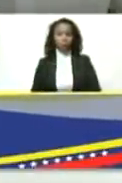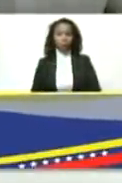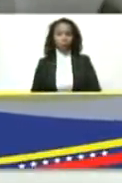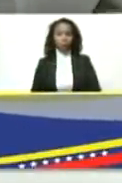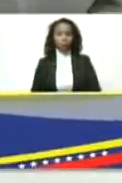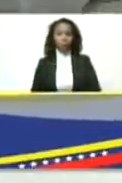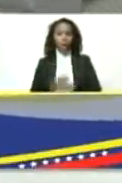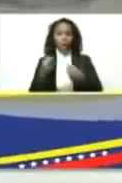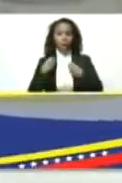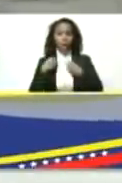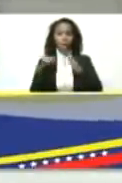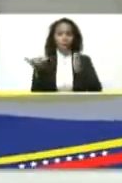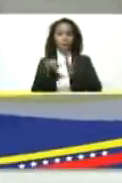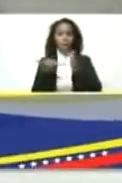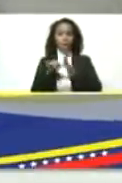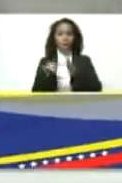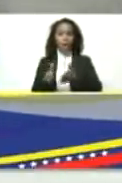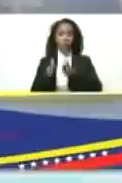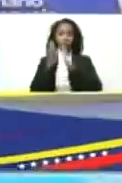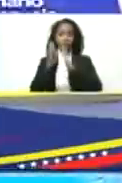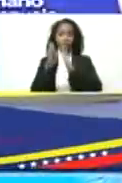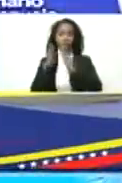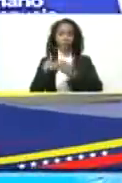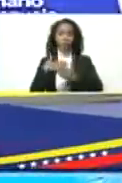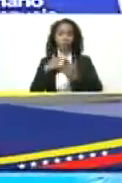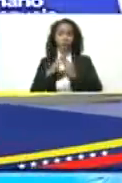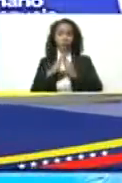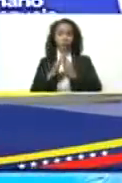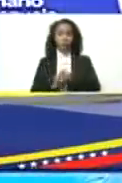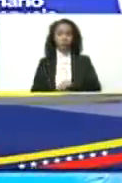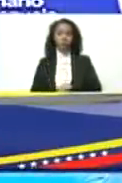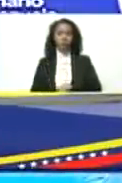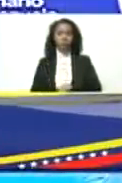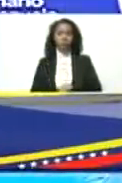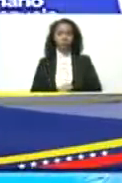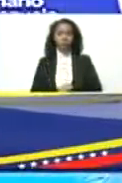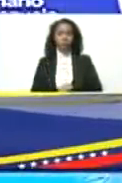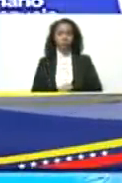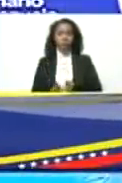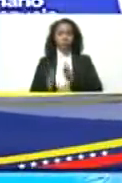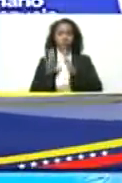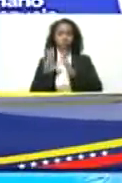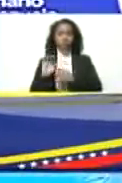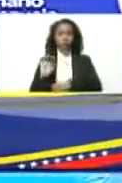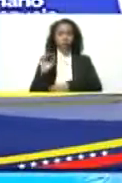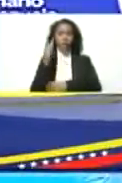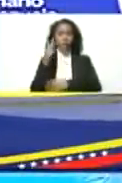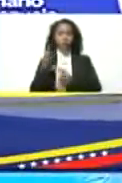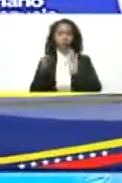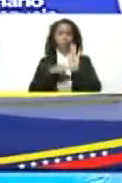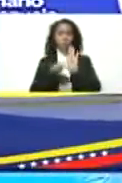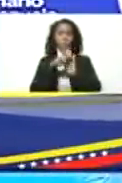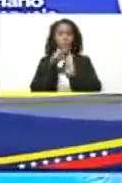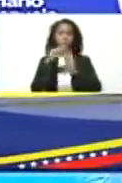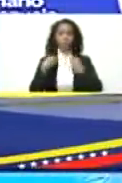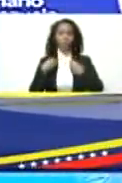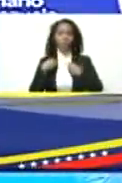que vivía en el edificio de al lado, en el edificio Floral Parra, en el quinto piso vivía.